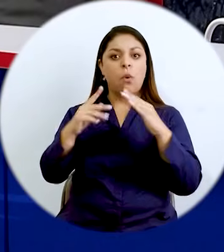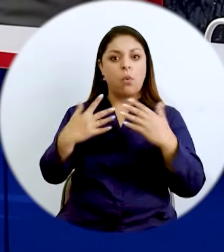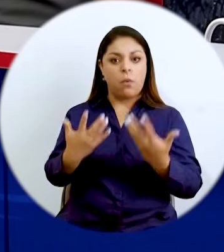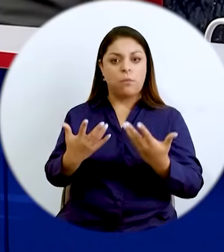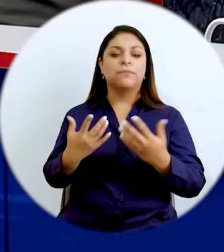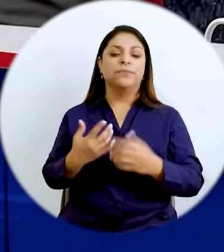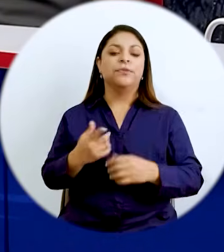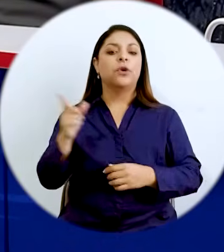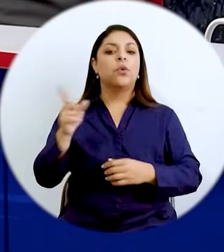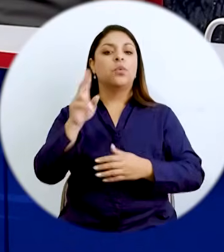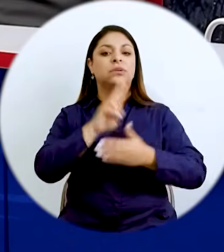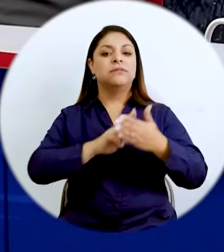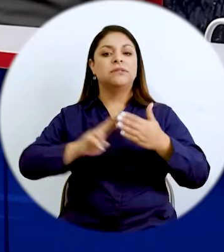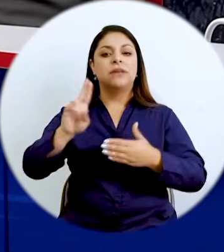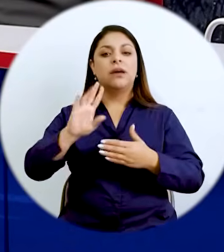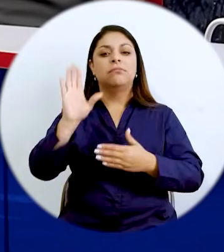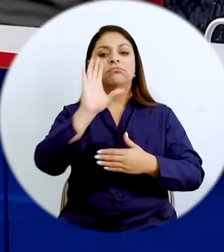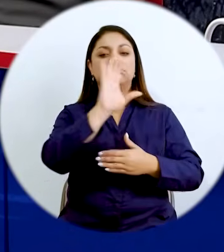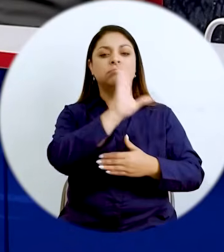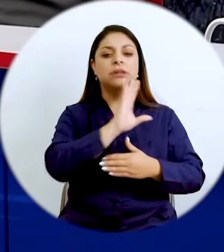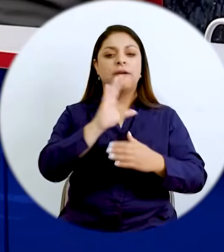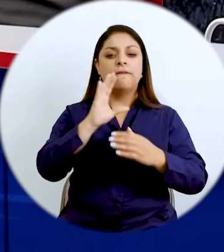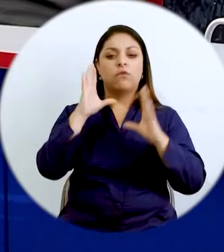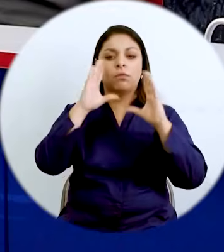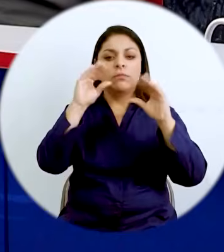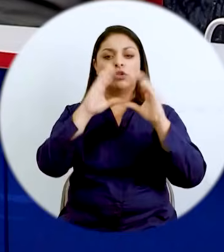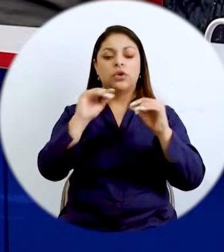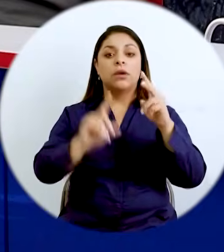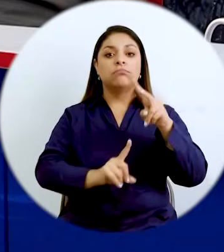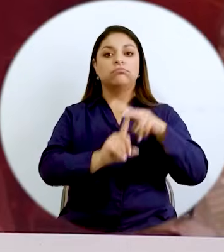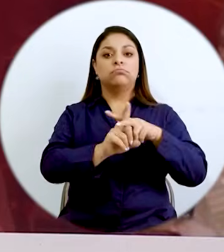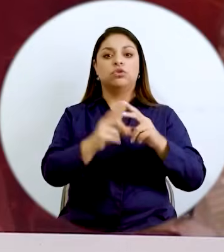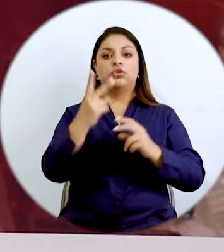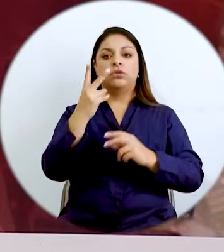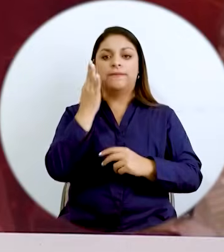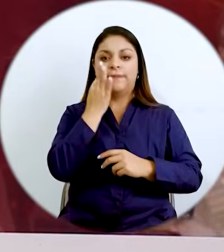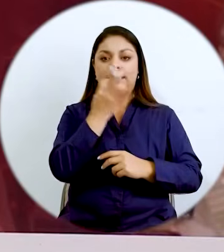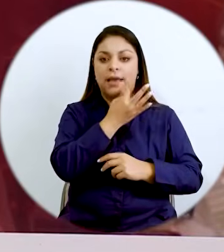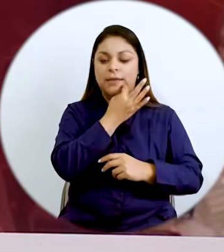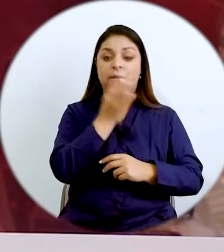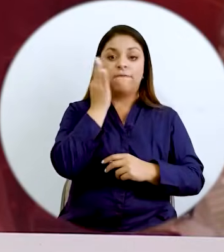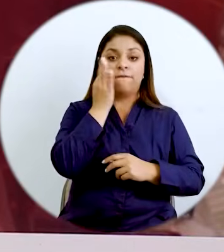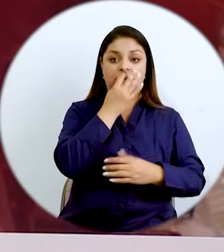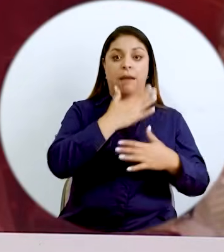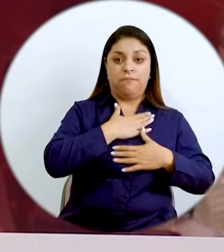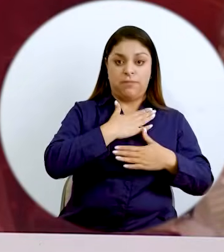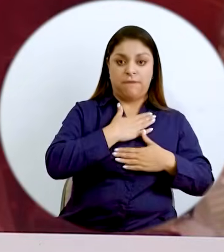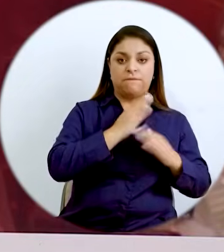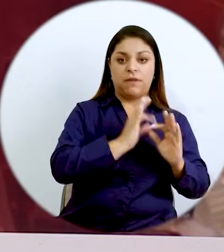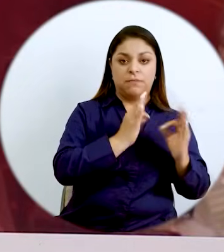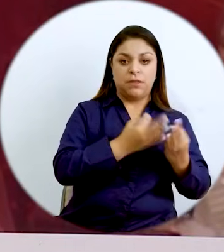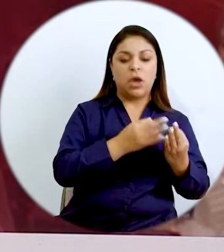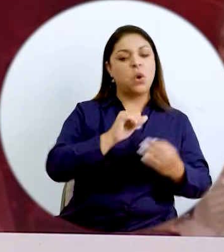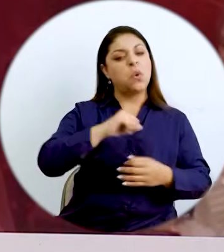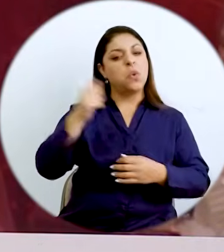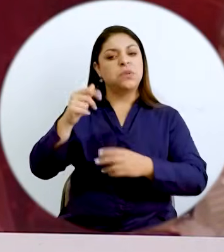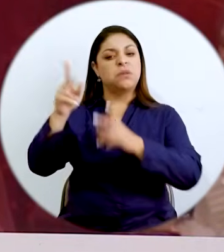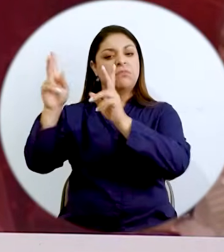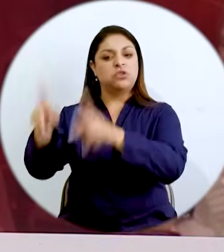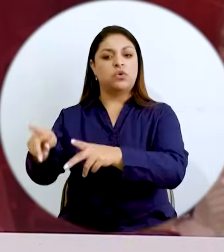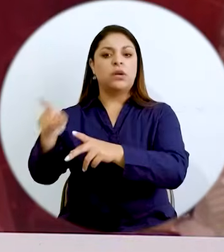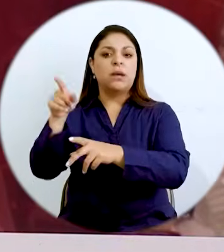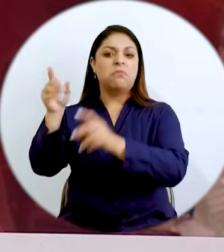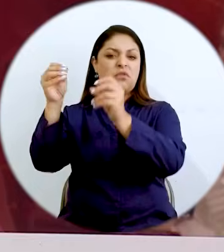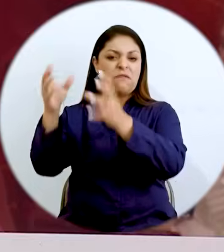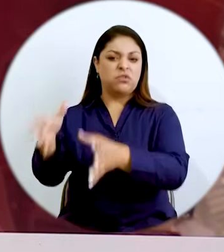la universidad empezó a buscar información y salieron dos fincas, la finca de mi familia y la de otra persona, un señor que fue